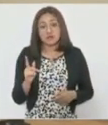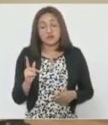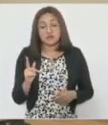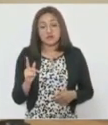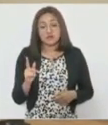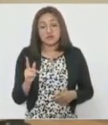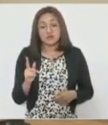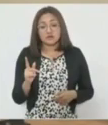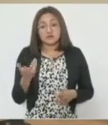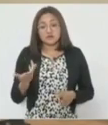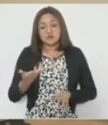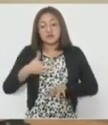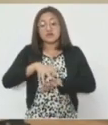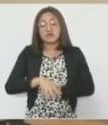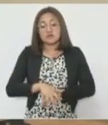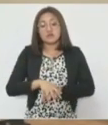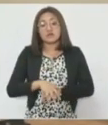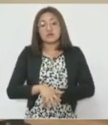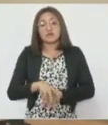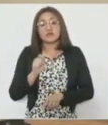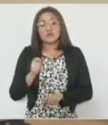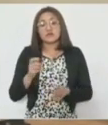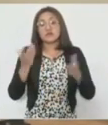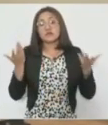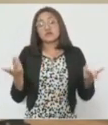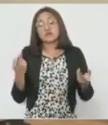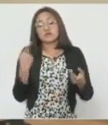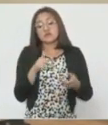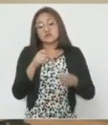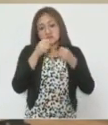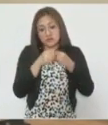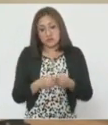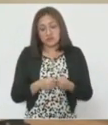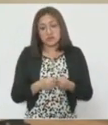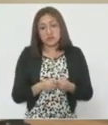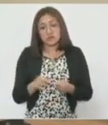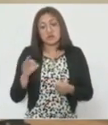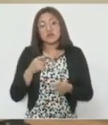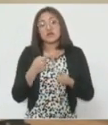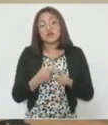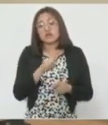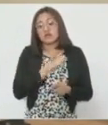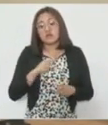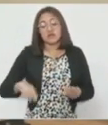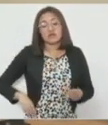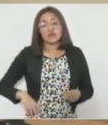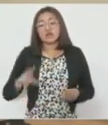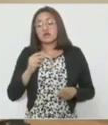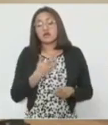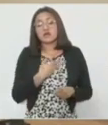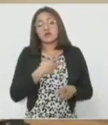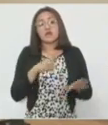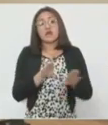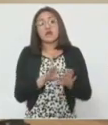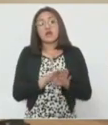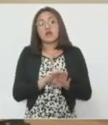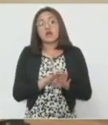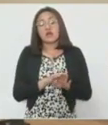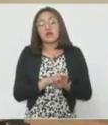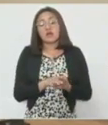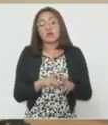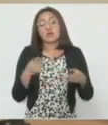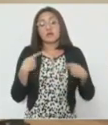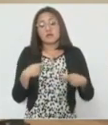la integración de los cuerpos de seguridad y que los ayuntamientos no contraten a delincuentes